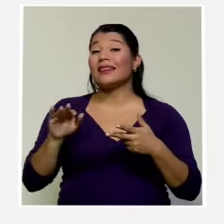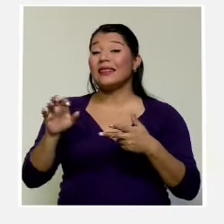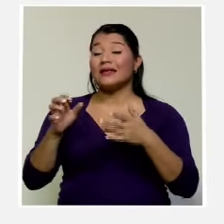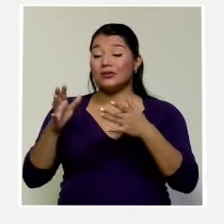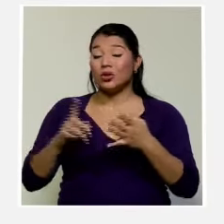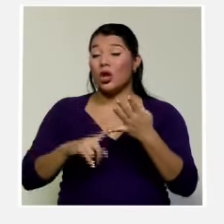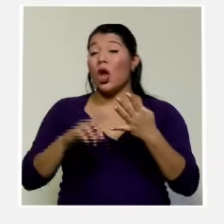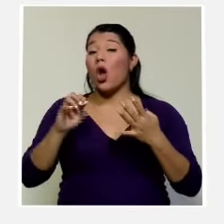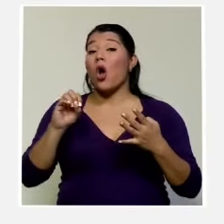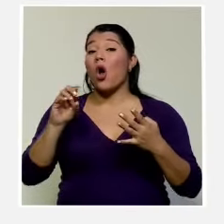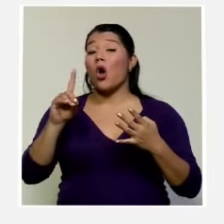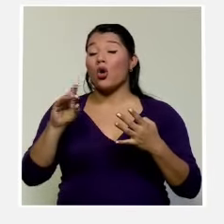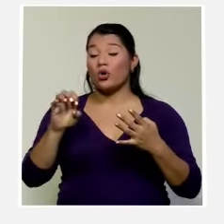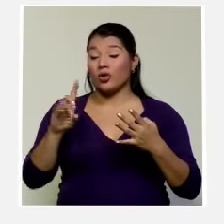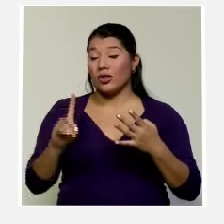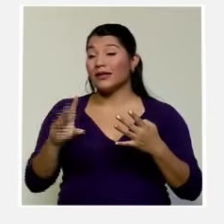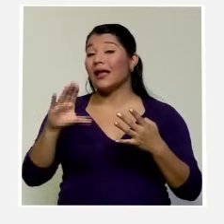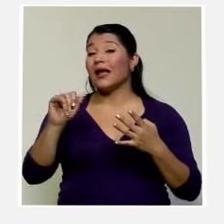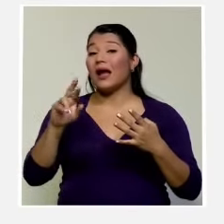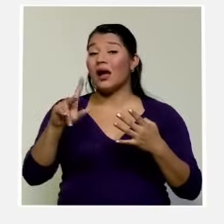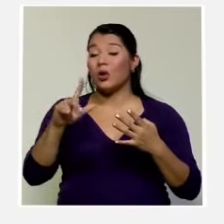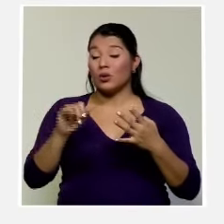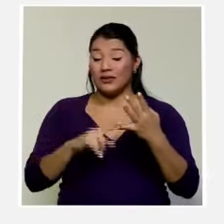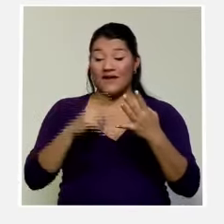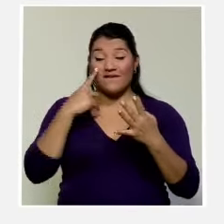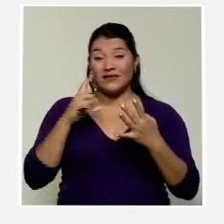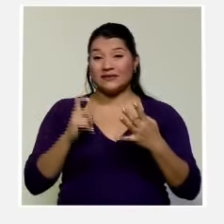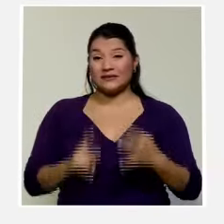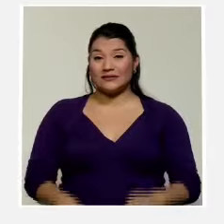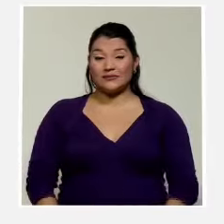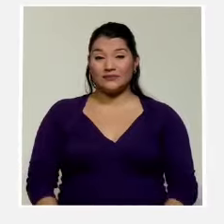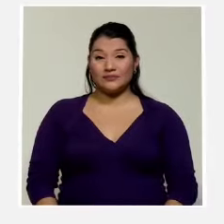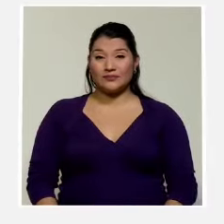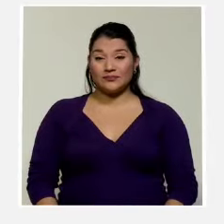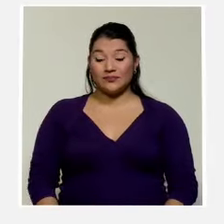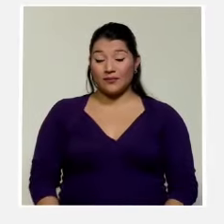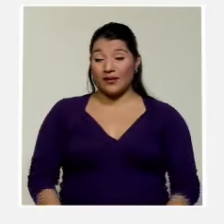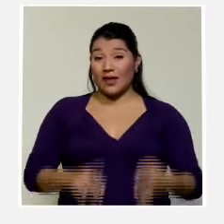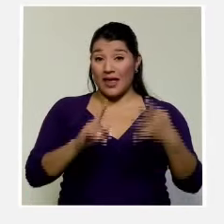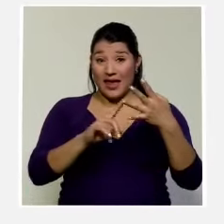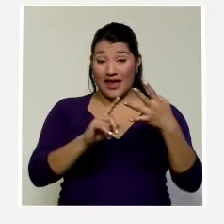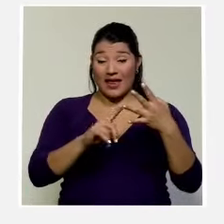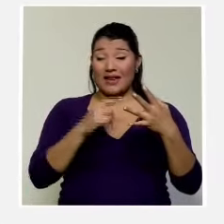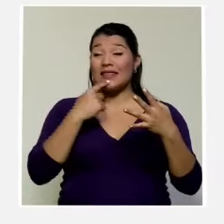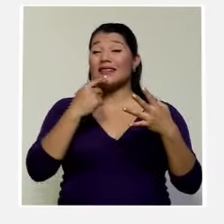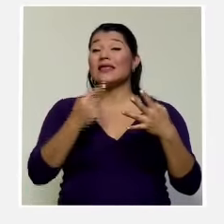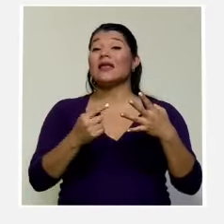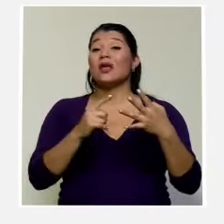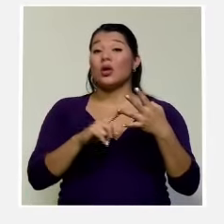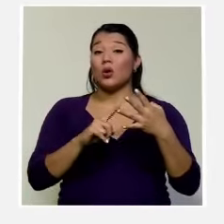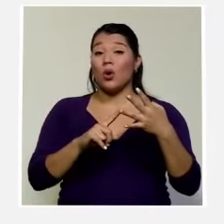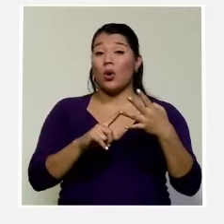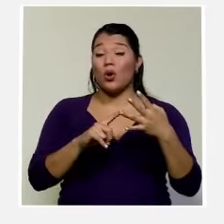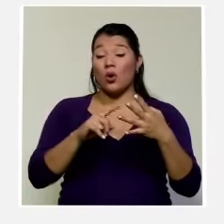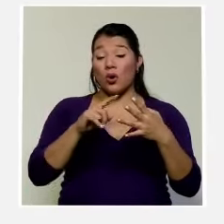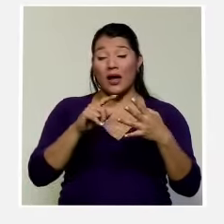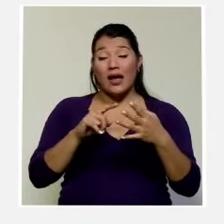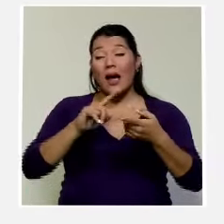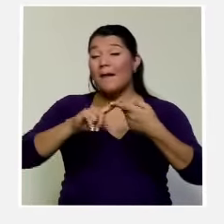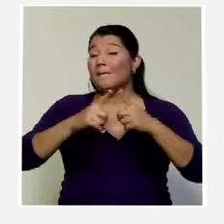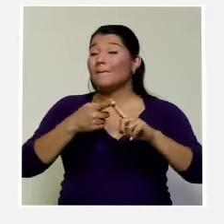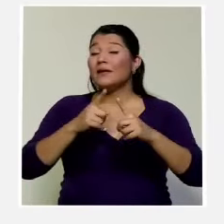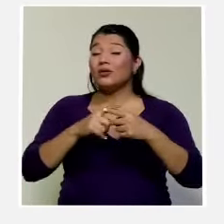y Odette Carolina Pérez Recao como fiscal. Alfredo Bolio dijo que Lionel Peralta ha sido amigo cercano suyo de